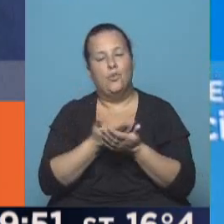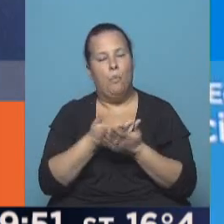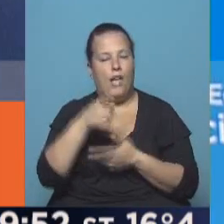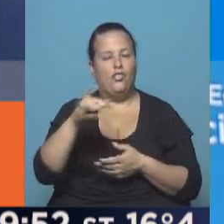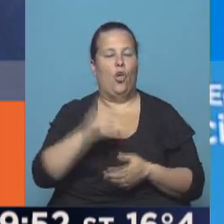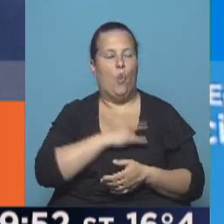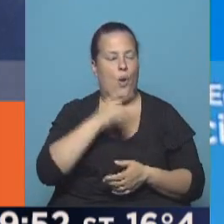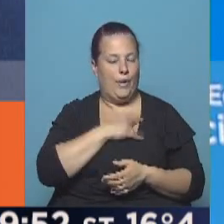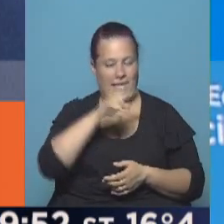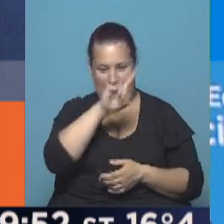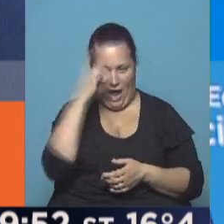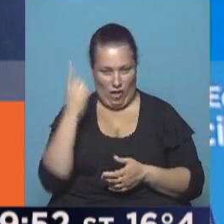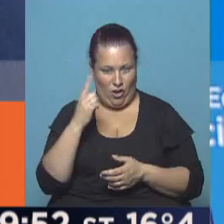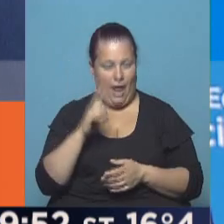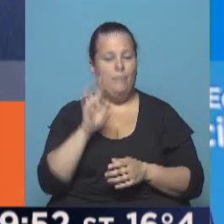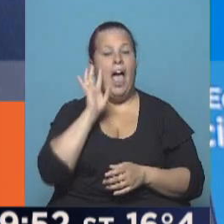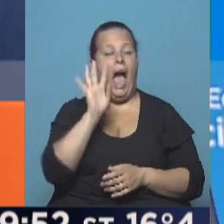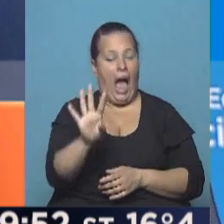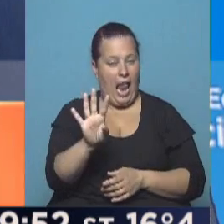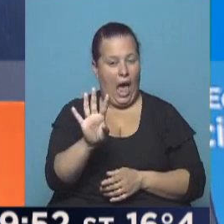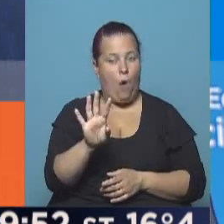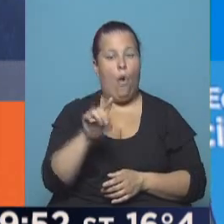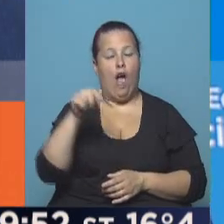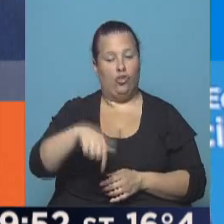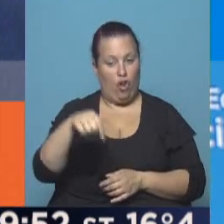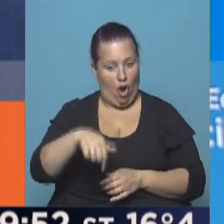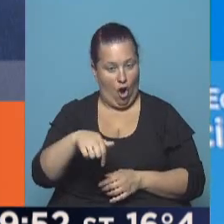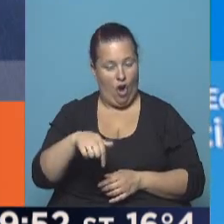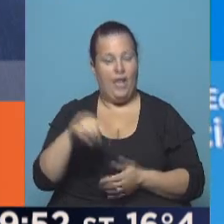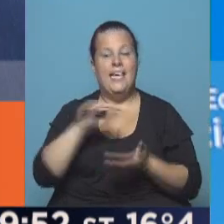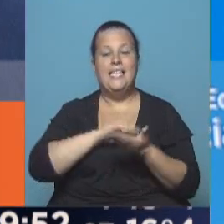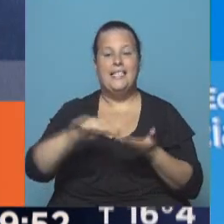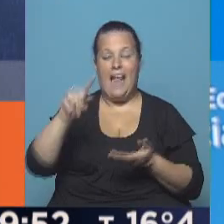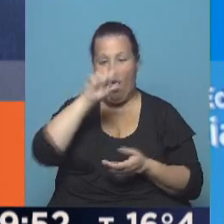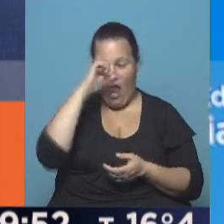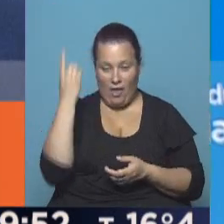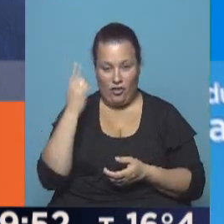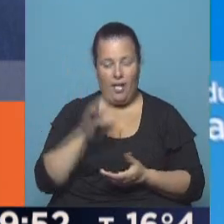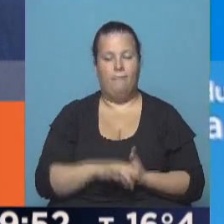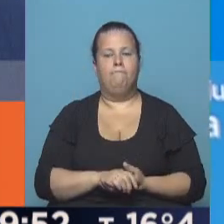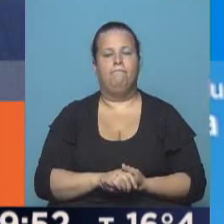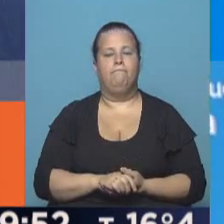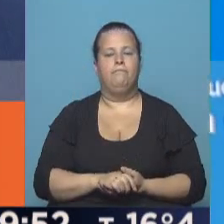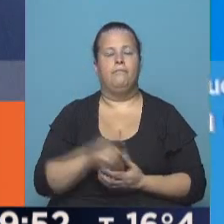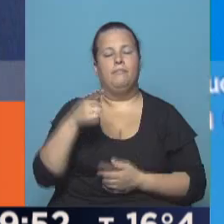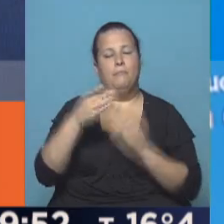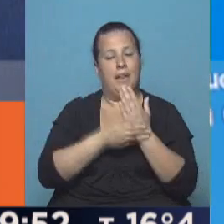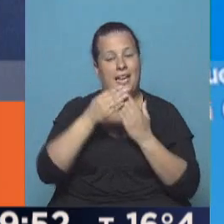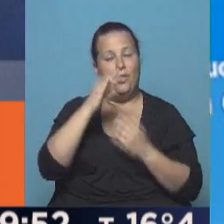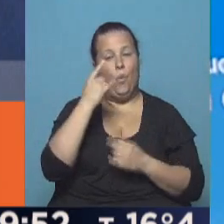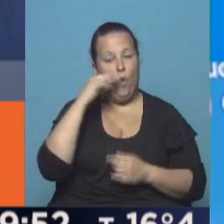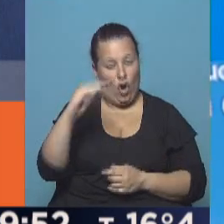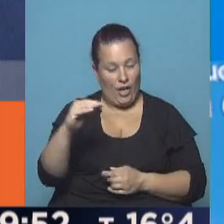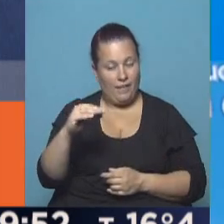universidades nacionales a las 4 de la tarde del día de hoy en el senado de la nación ministro esteban bullrich